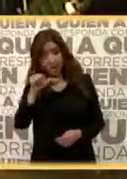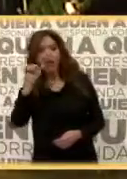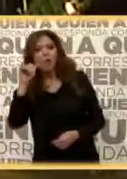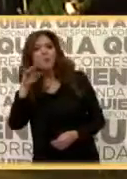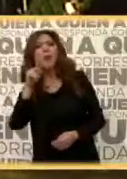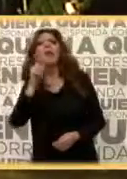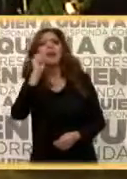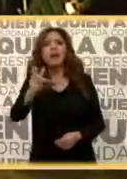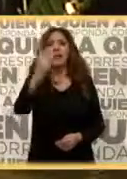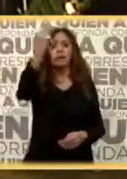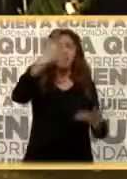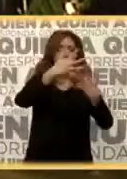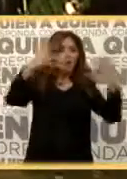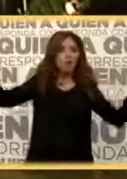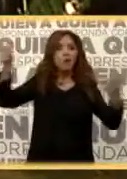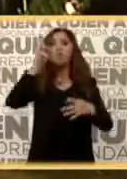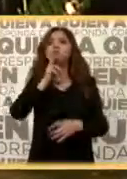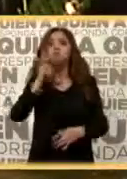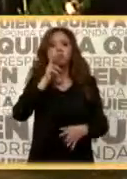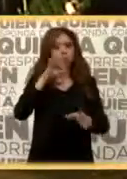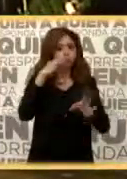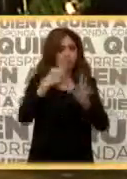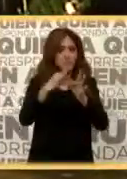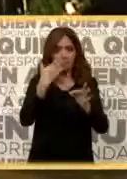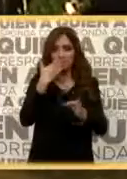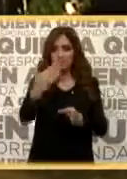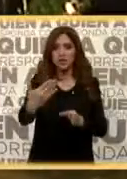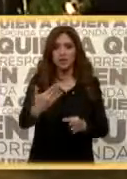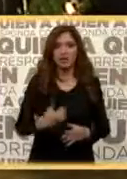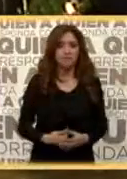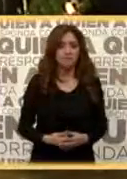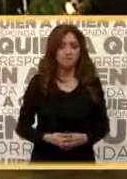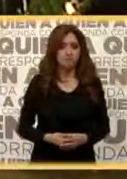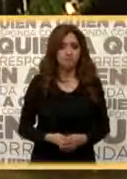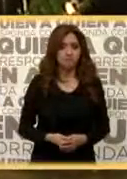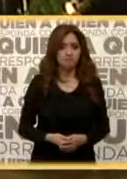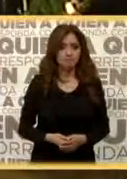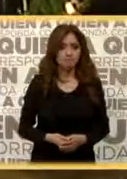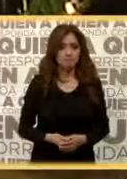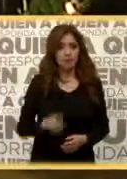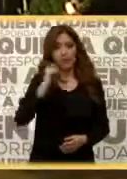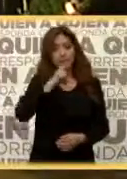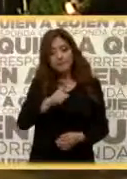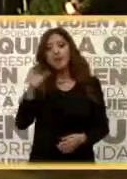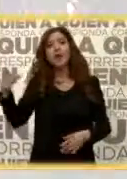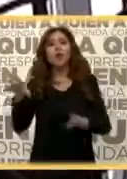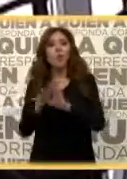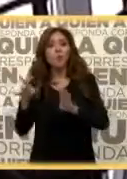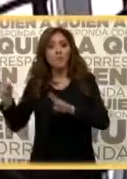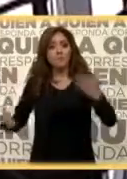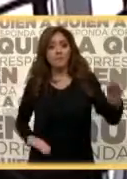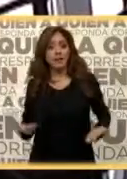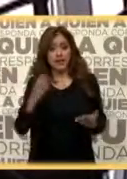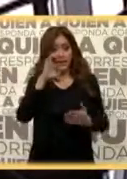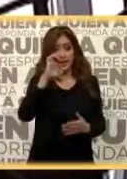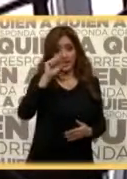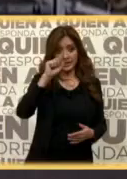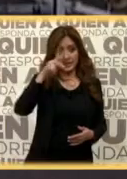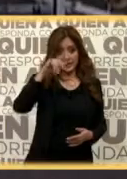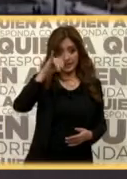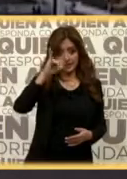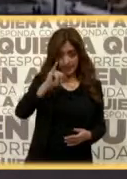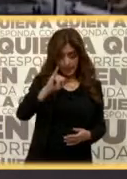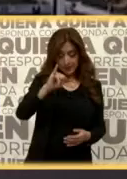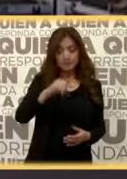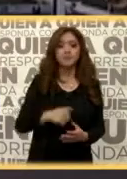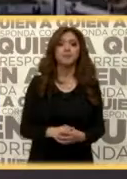estado haciendo pruebas y demás para que quede todo súper bien. Donde van a estar bailando con Skimmy. Pues empieza lo que es primera